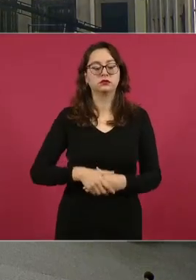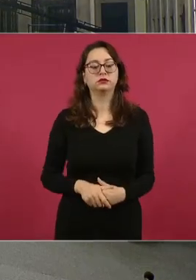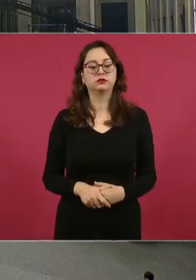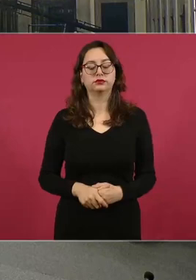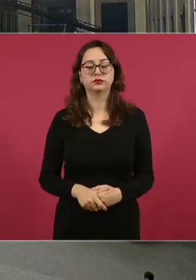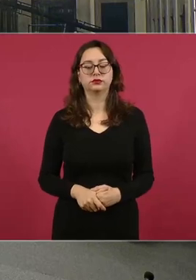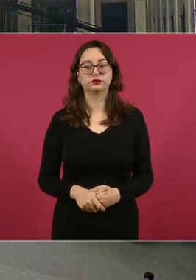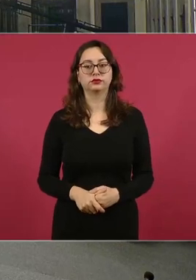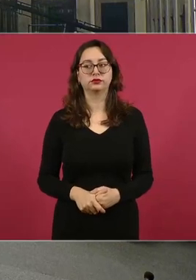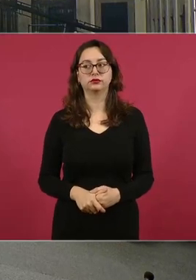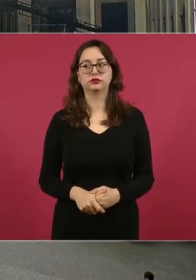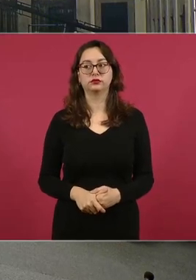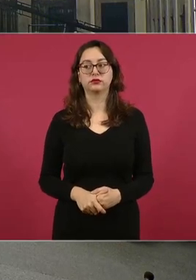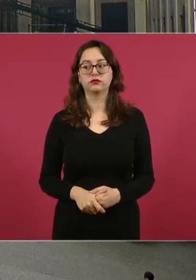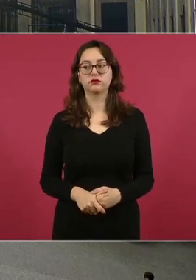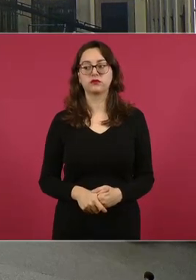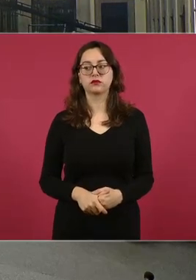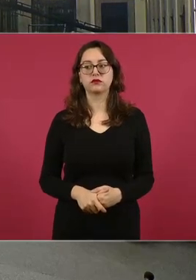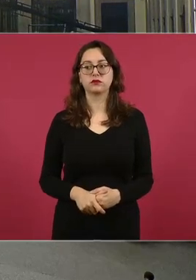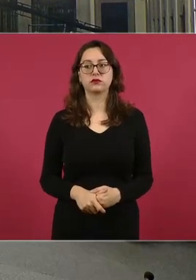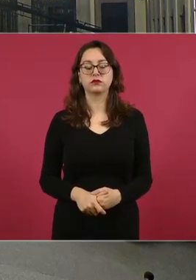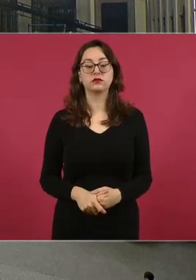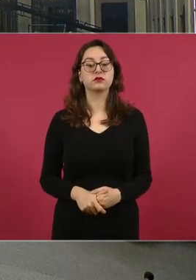vaya en proceso de